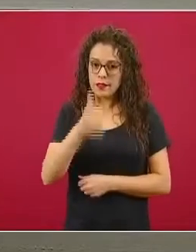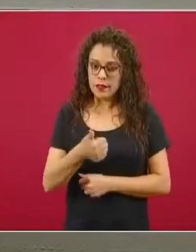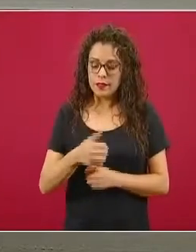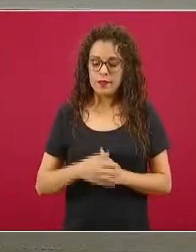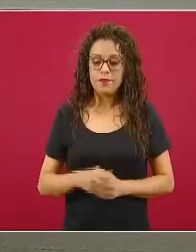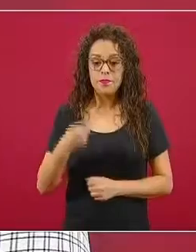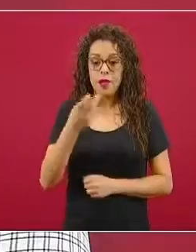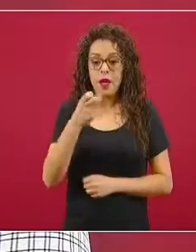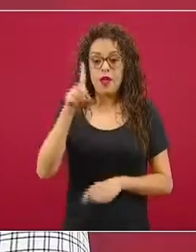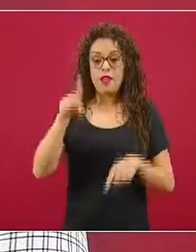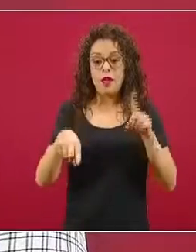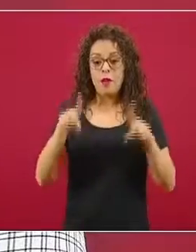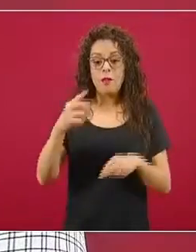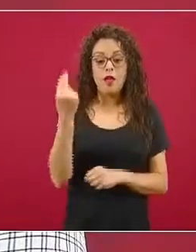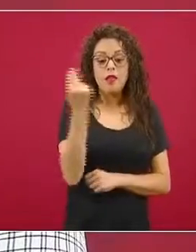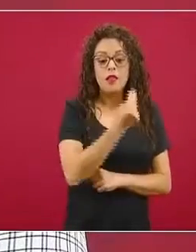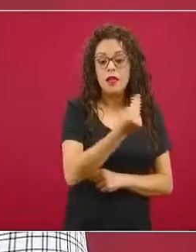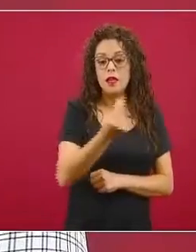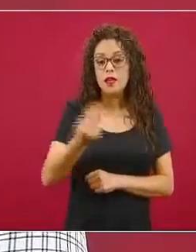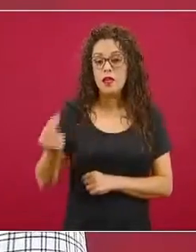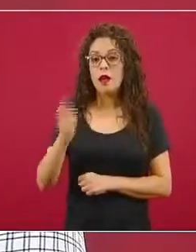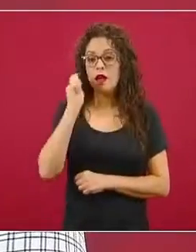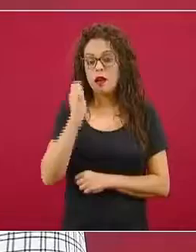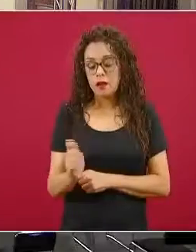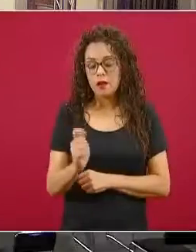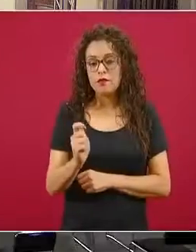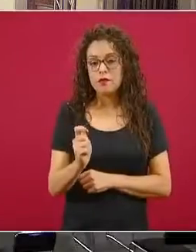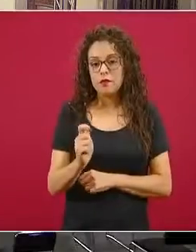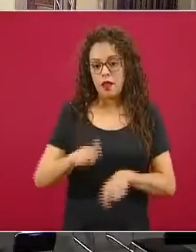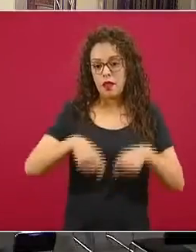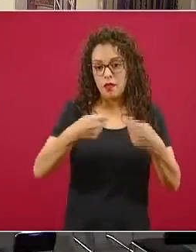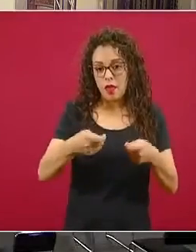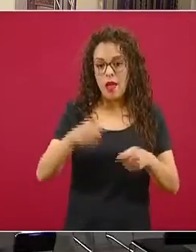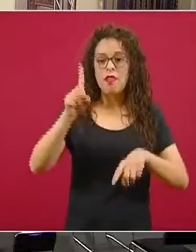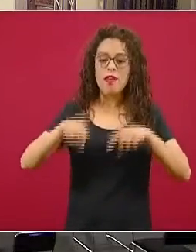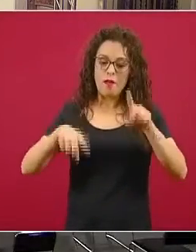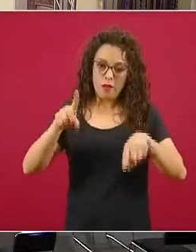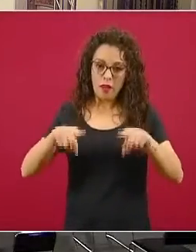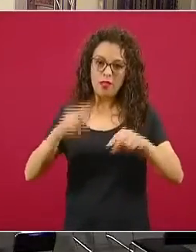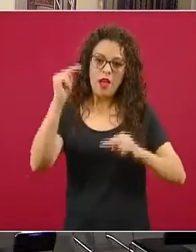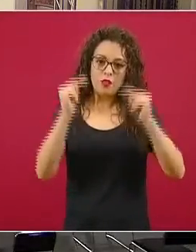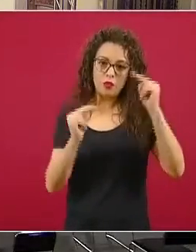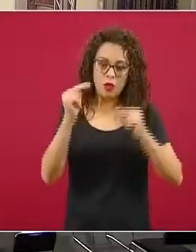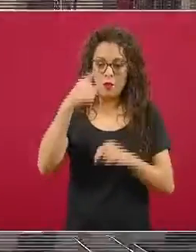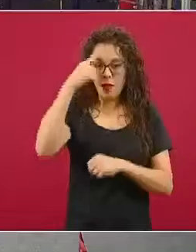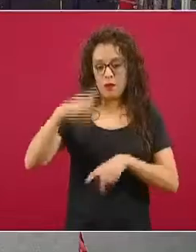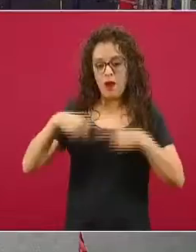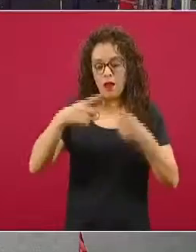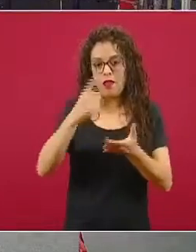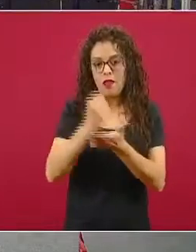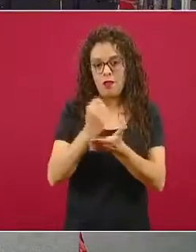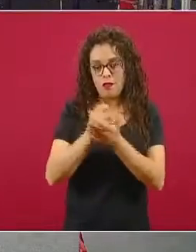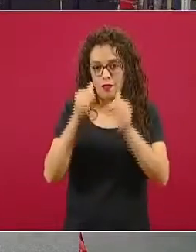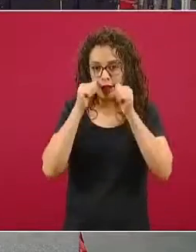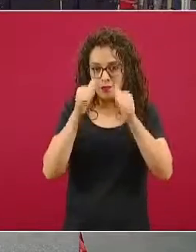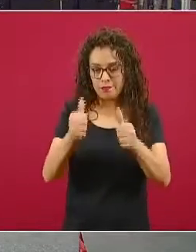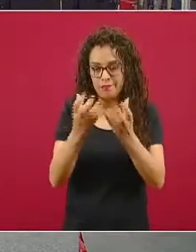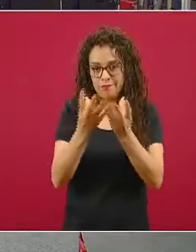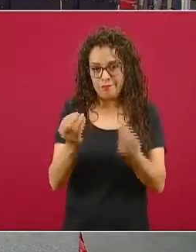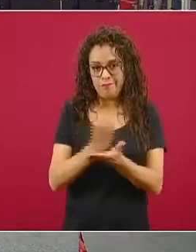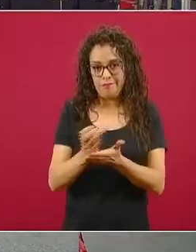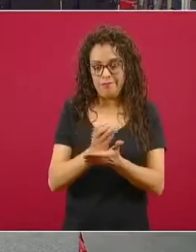lógicamente la cantidad o la necesidad de servicios de rehabilitación que se puedan tener. Gracias. Habíamos